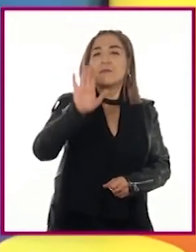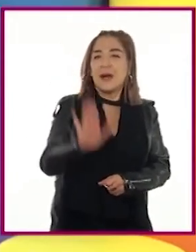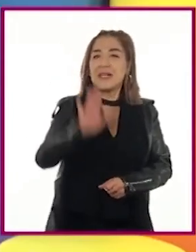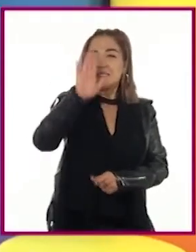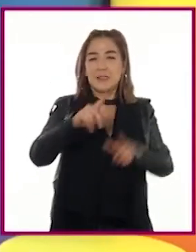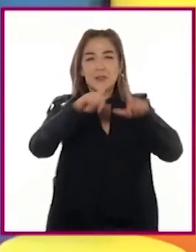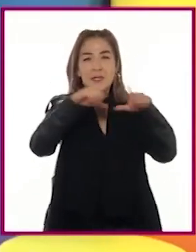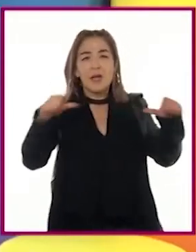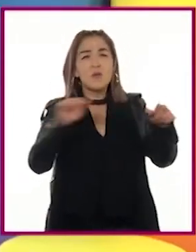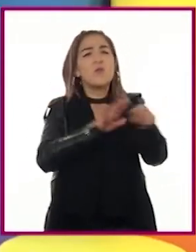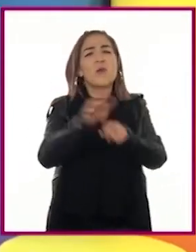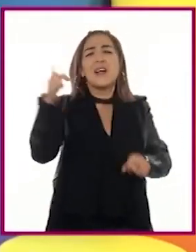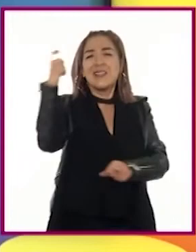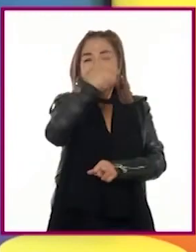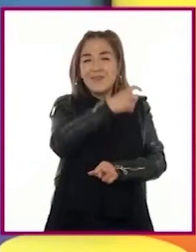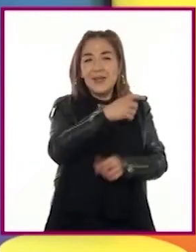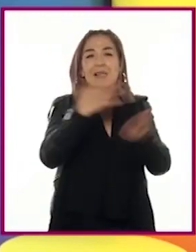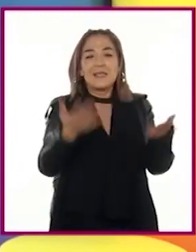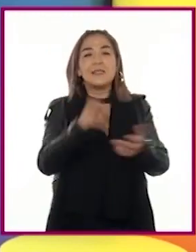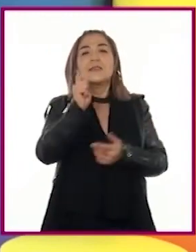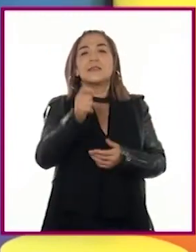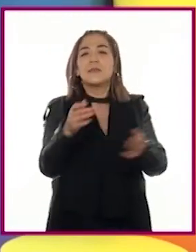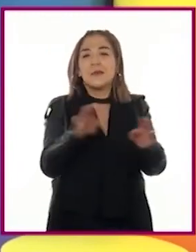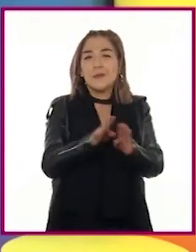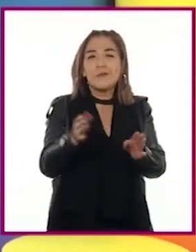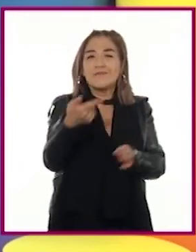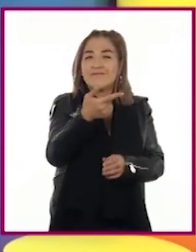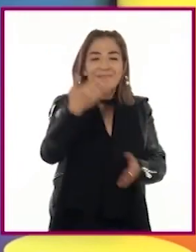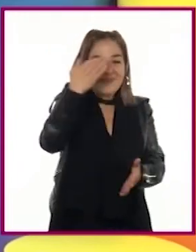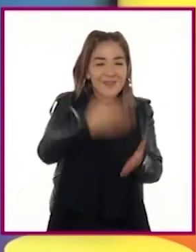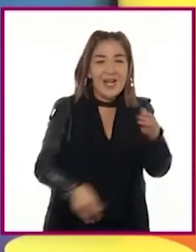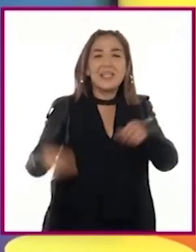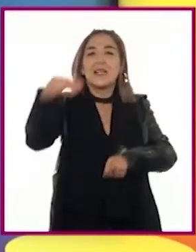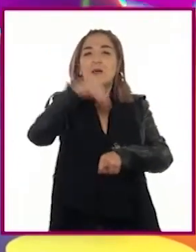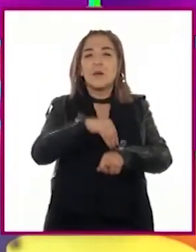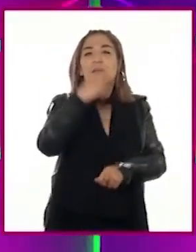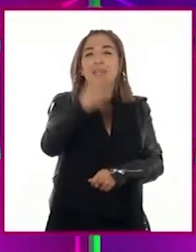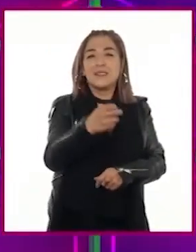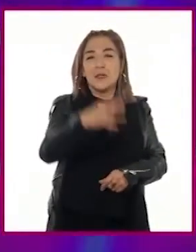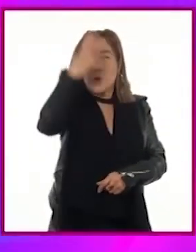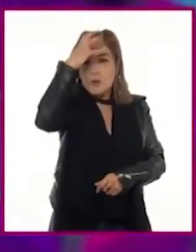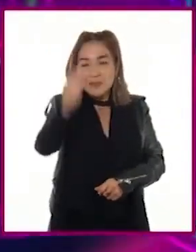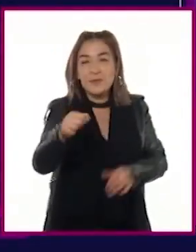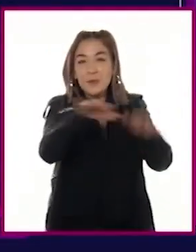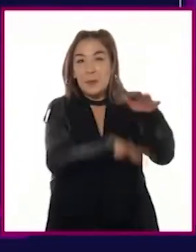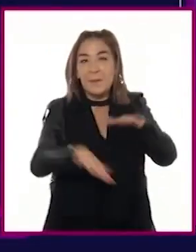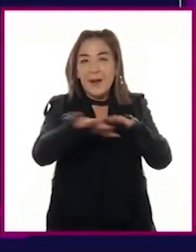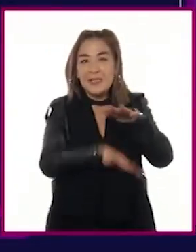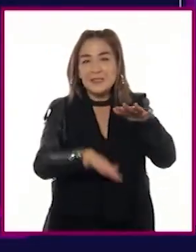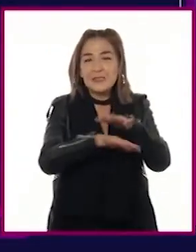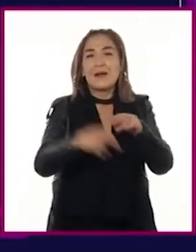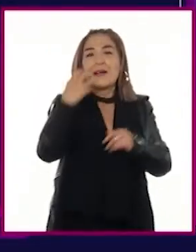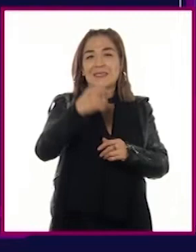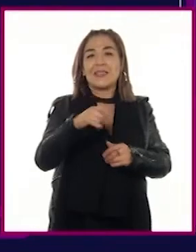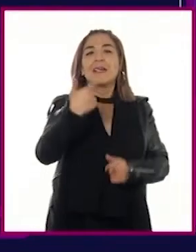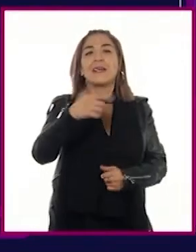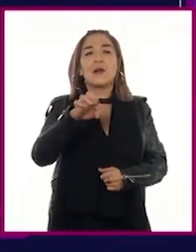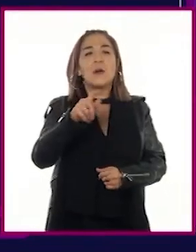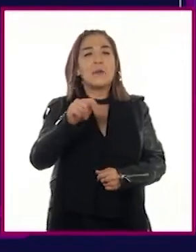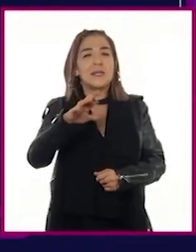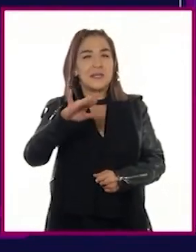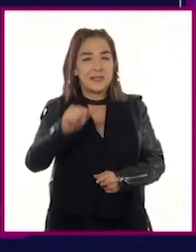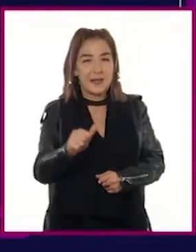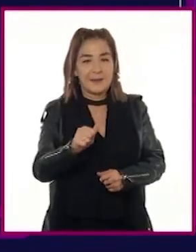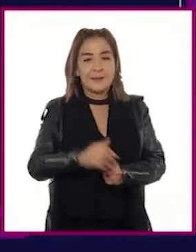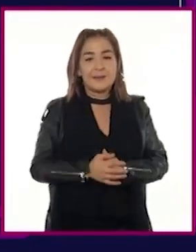el obstáculo es una asimilación incompleta de los conceptos básicos de geometría. Consideremos ahora que